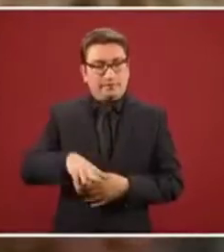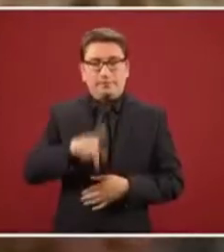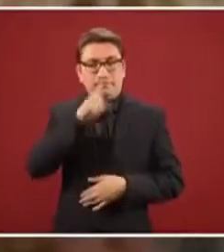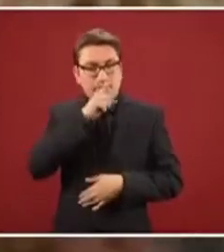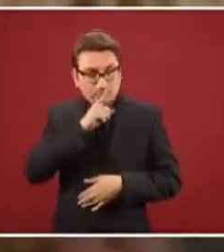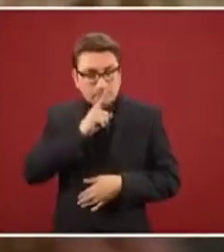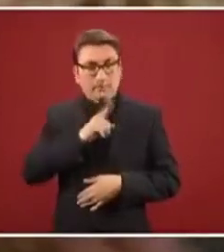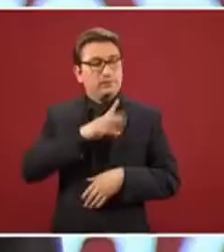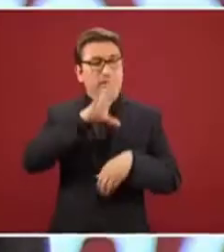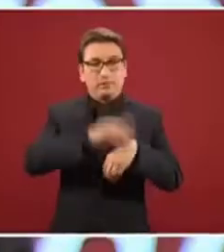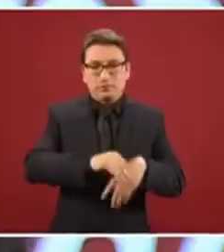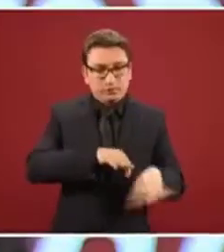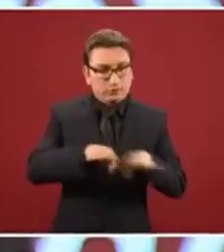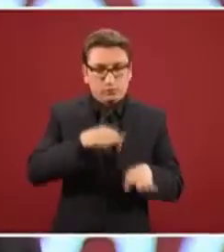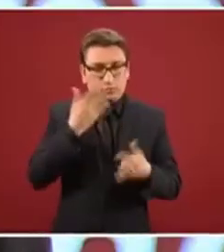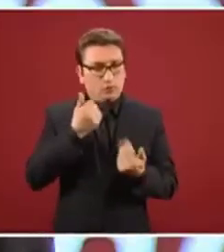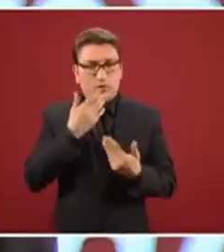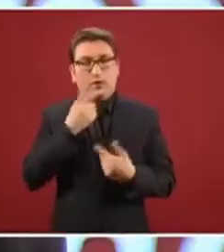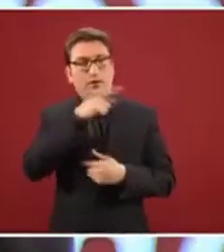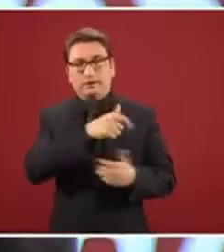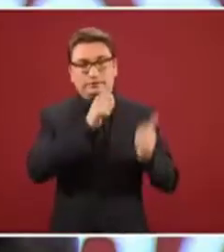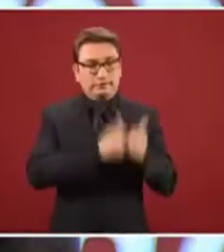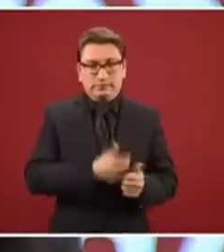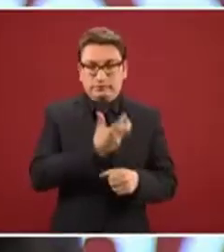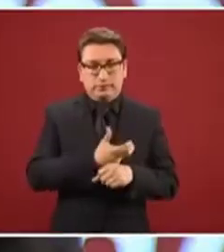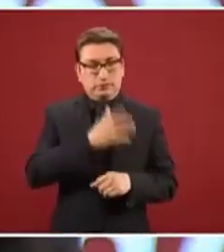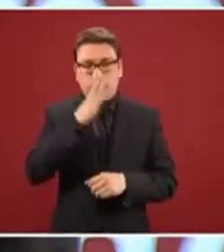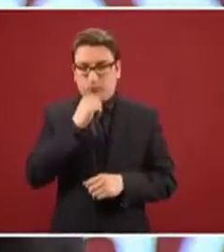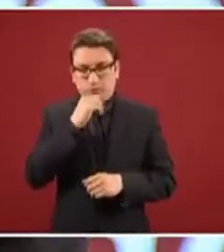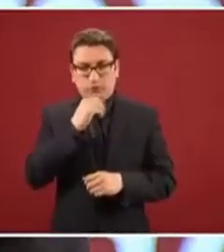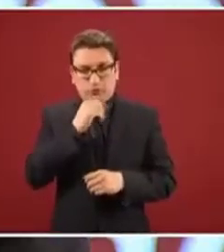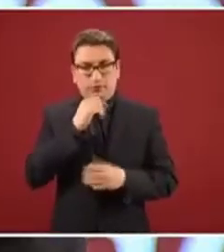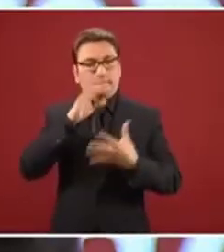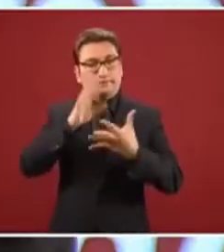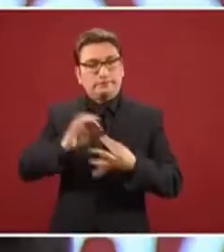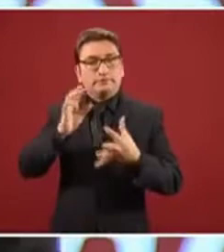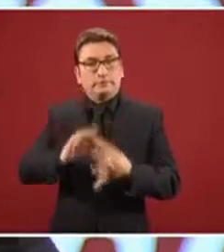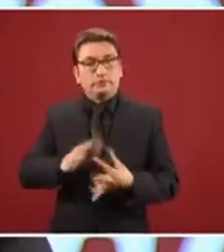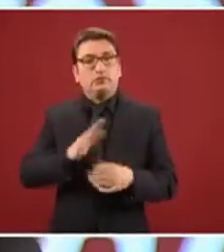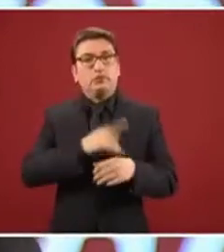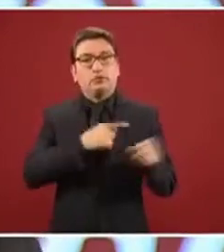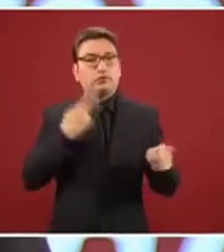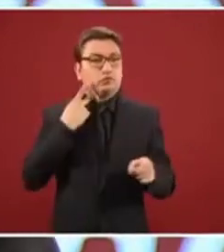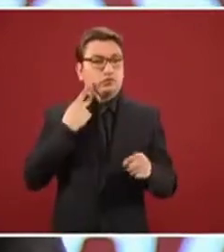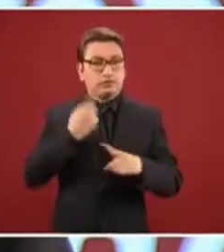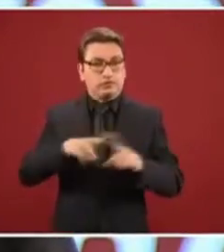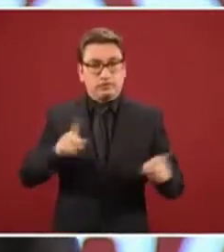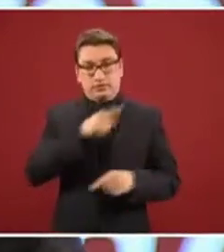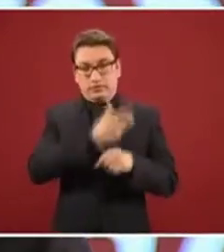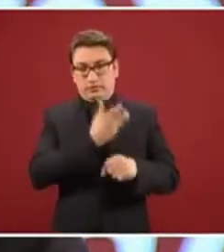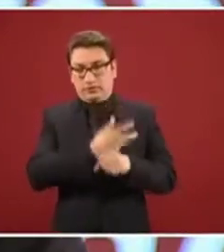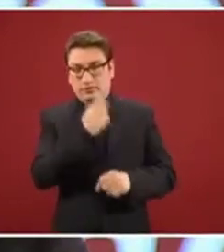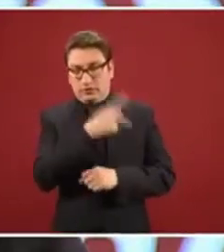dar ese permiso de trabajo, no es cierto que van a poder quedarse. Esa no es una política que fije México, es la política de Estados